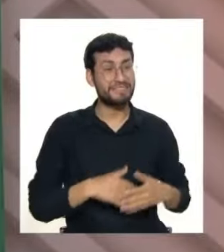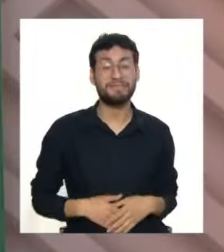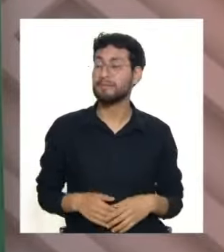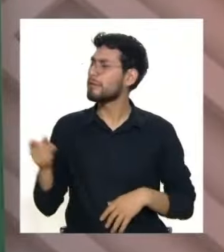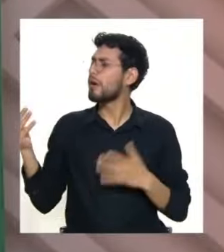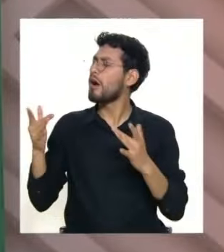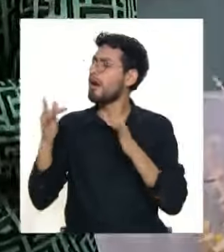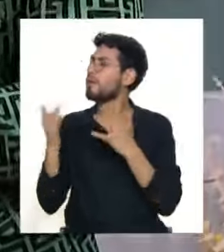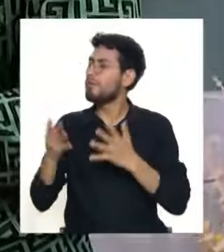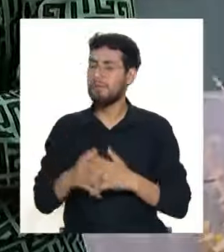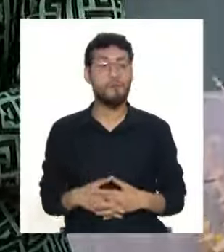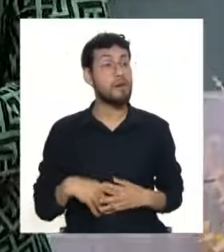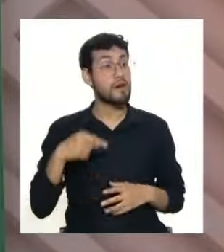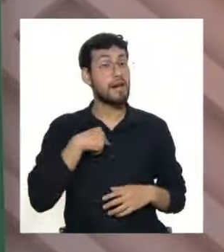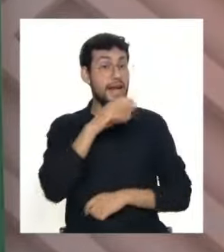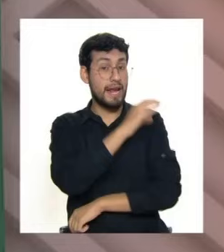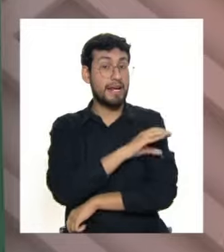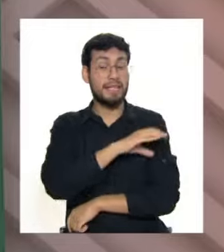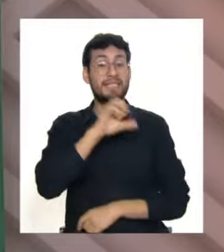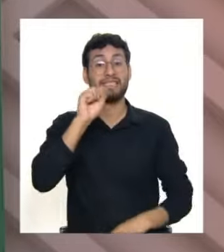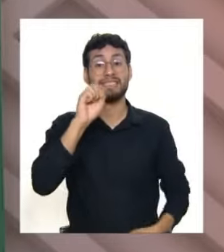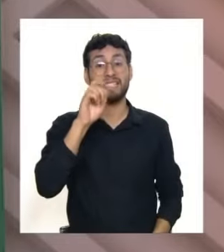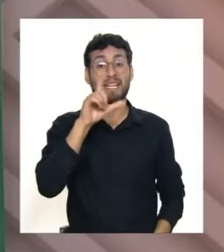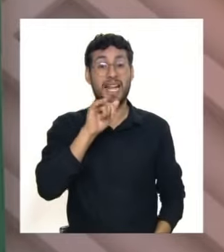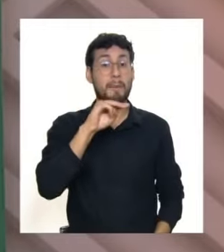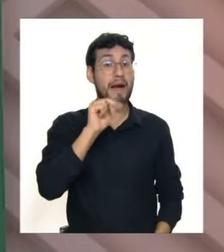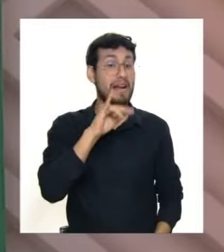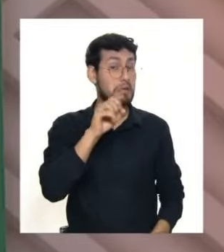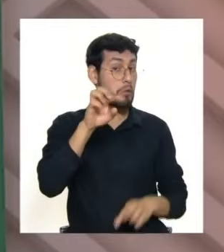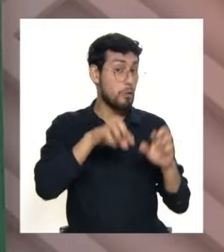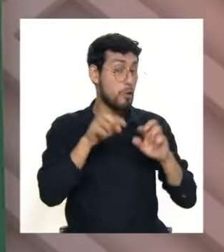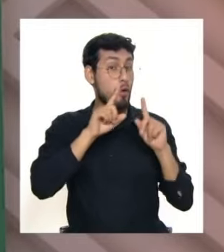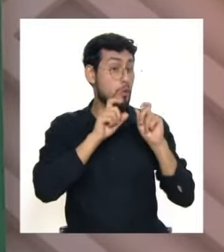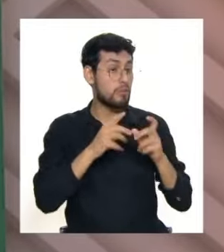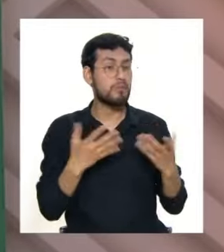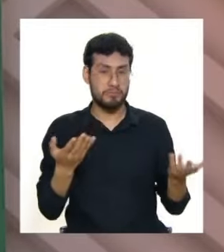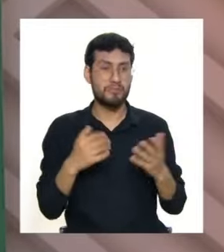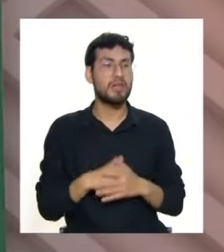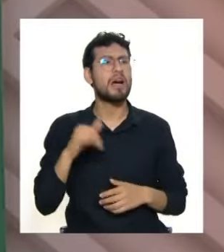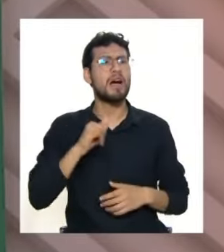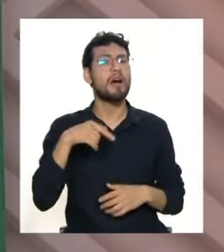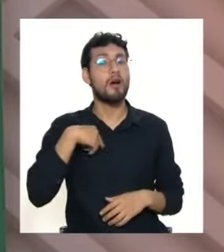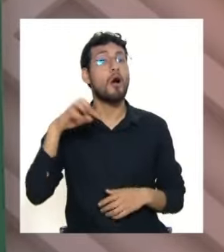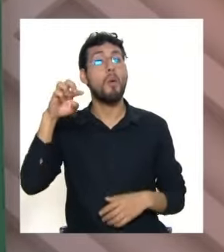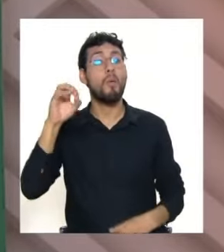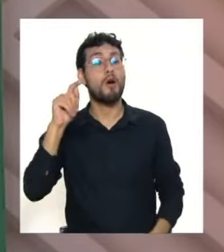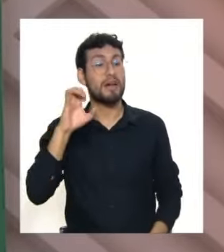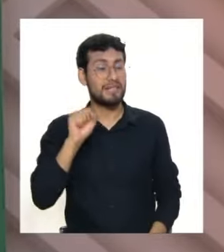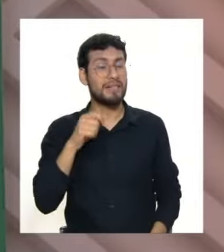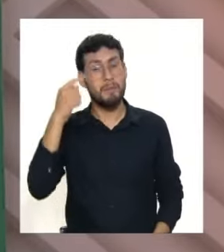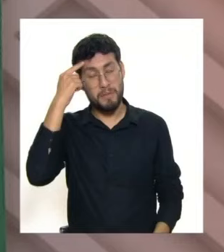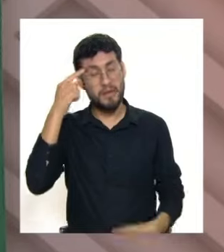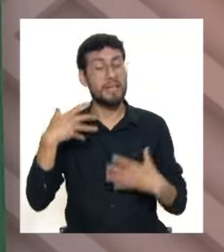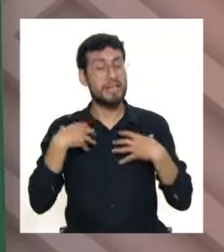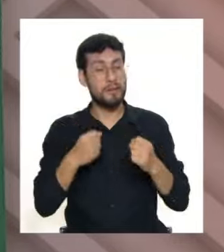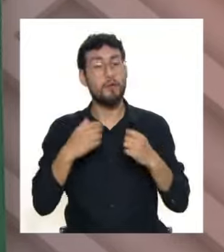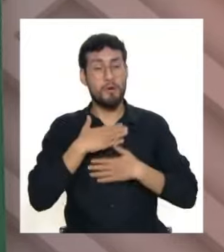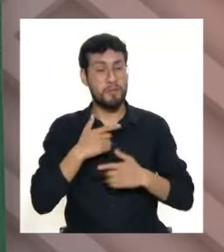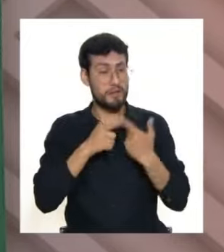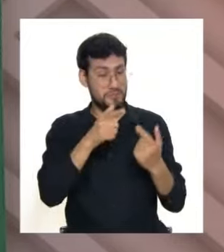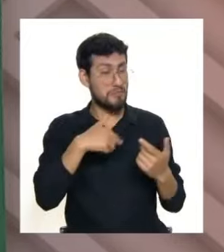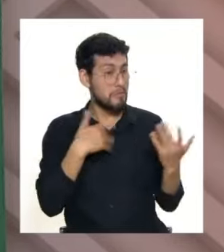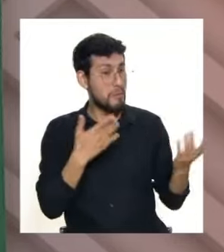¿Dónde te podemos encontrar? Estoy en la clínica Estela Maris, así que para cualquier duda o consulta estamos ahí. Y tengo un podcast que se llama Mente Sana y Cuerpo Libre, así que por ahí